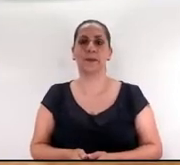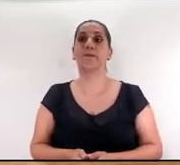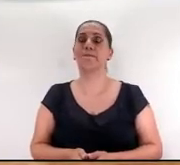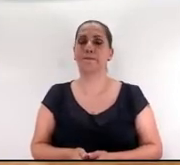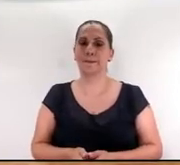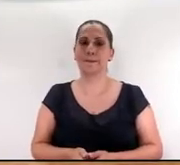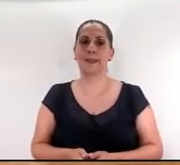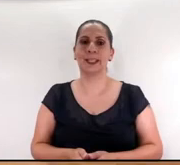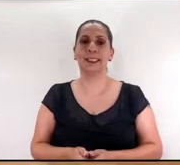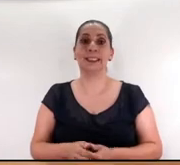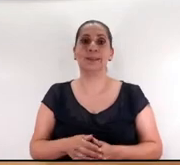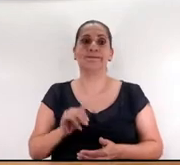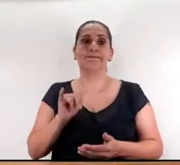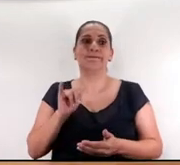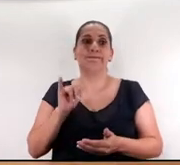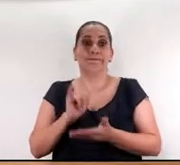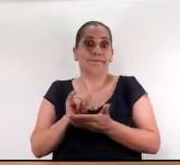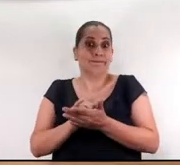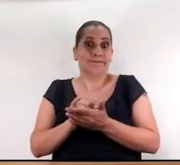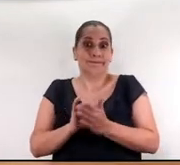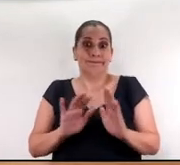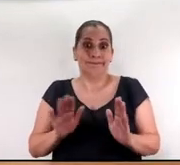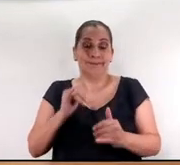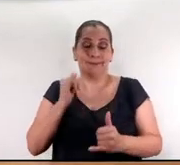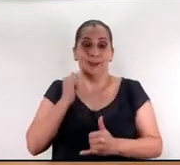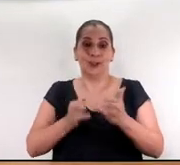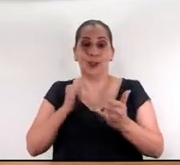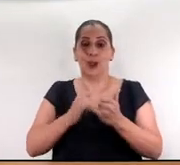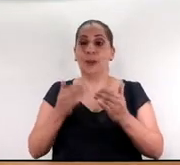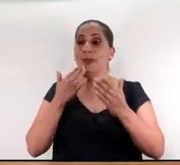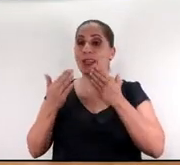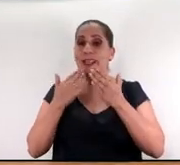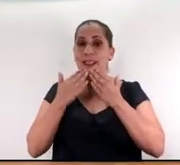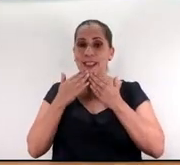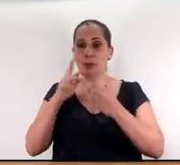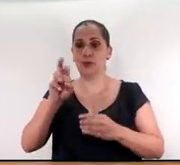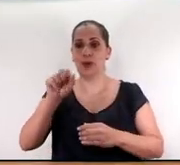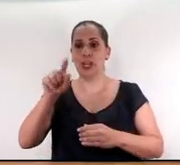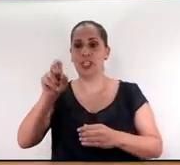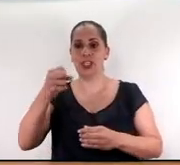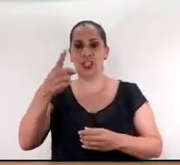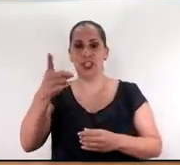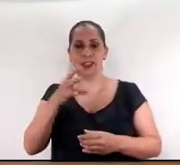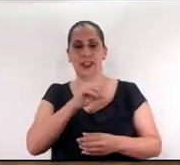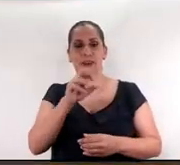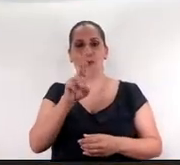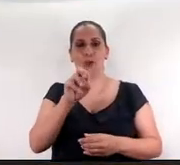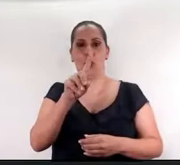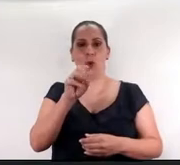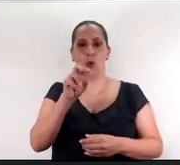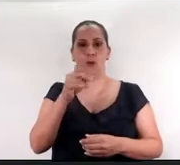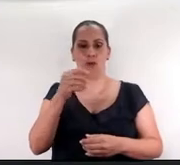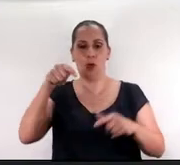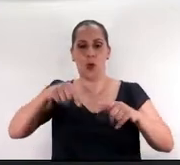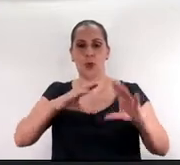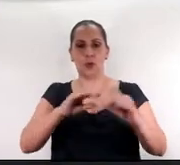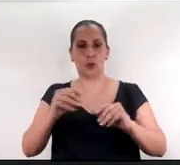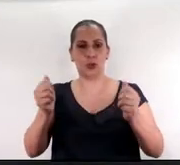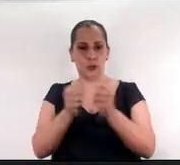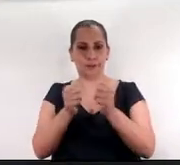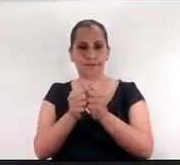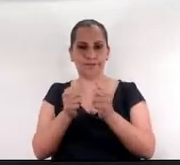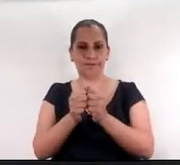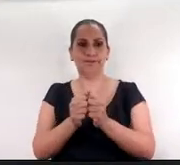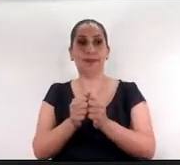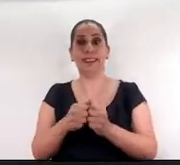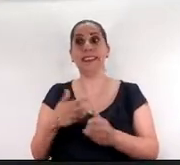Así es, de esta forma concluimos agradeciéndole tanto a don Rashid como a don Rodolfo el acompañarnos esta noche, precisamente el